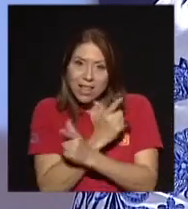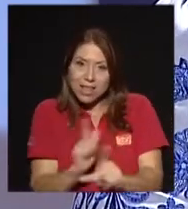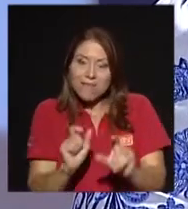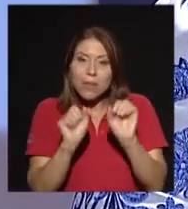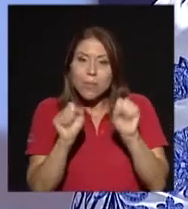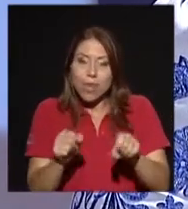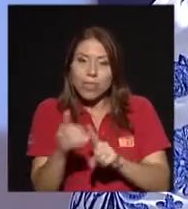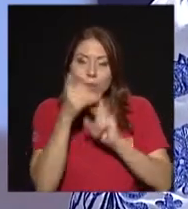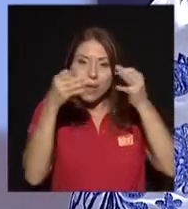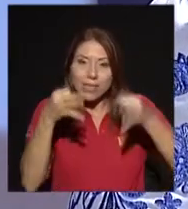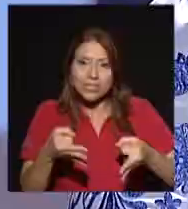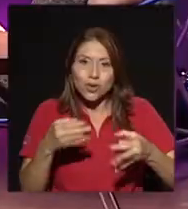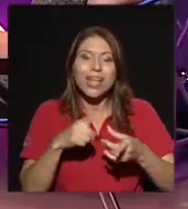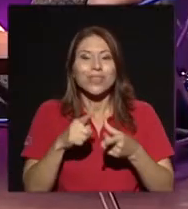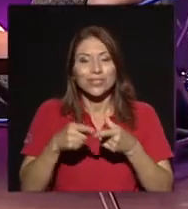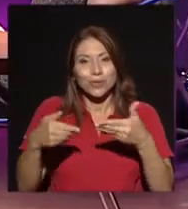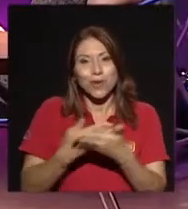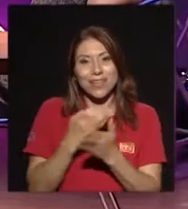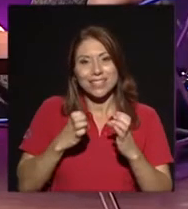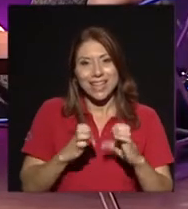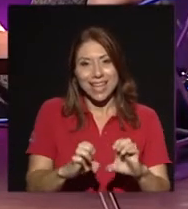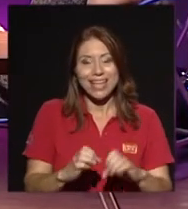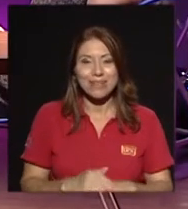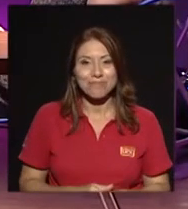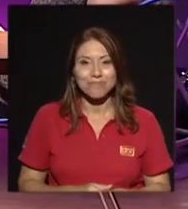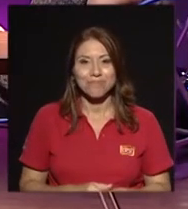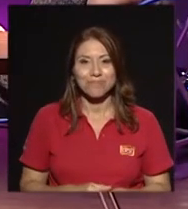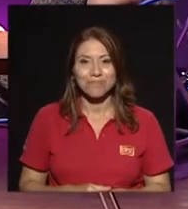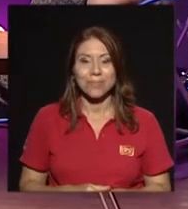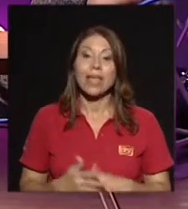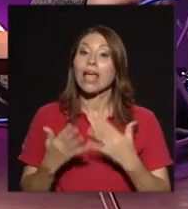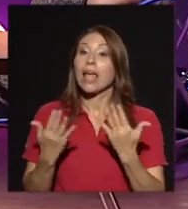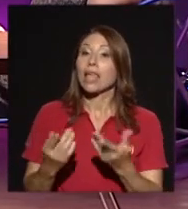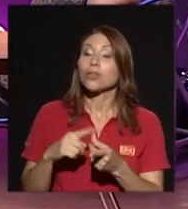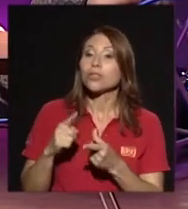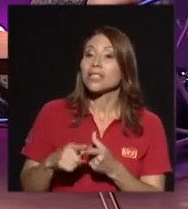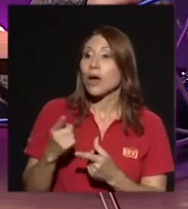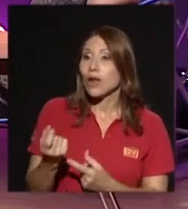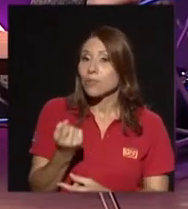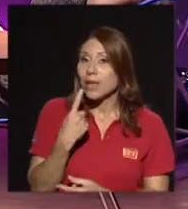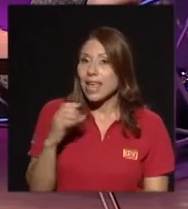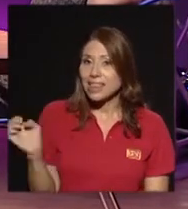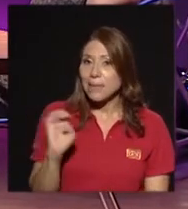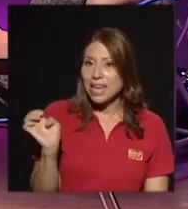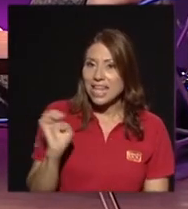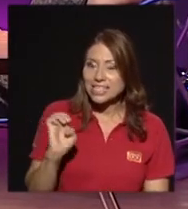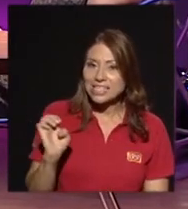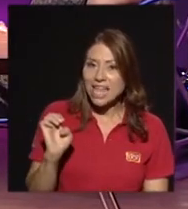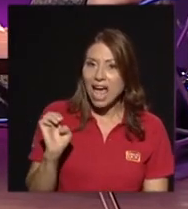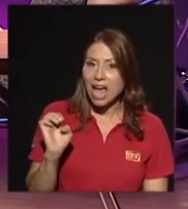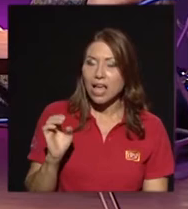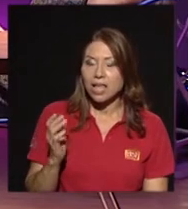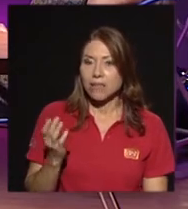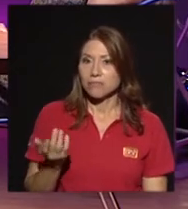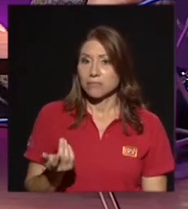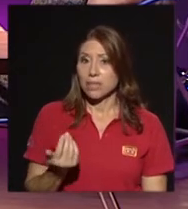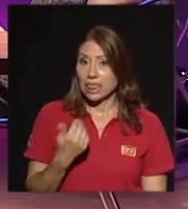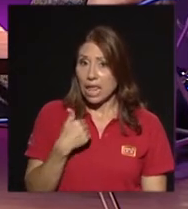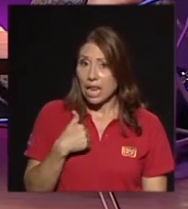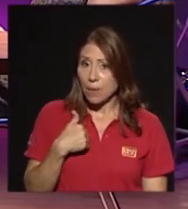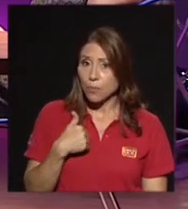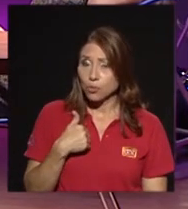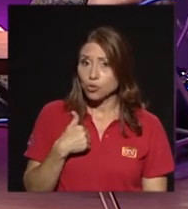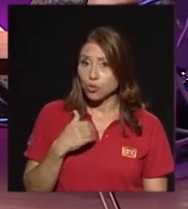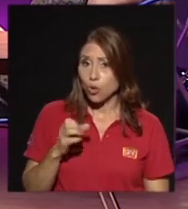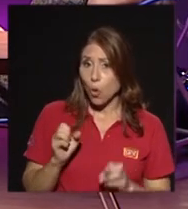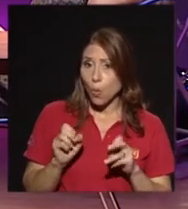estamos tratando como de implementar. Nos queda anticoncepción de emergencia. Larisa, ¿tenemos esa opción las